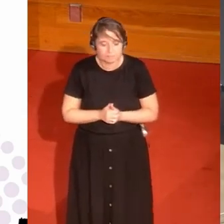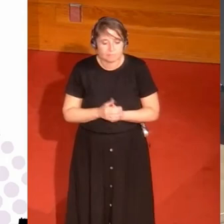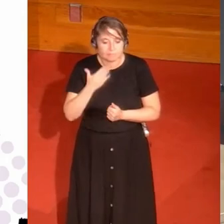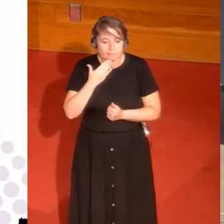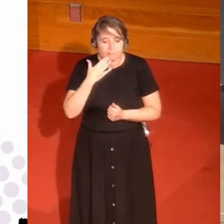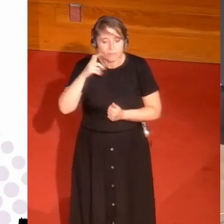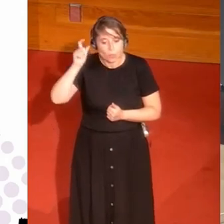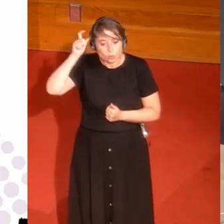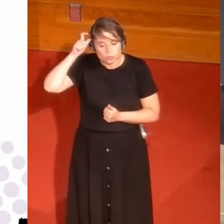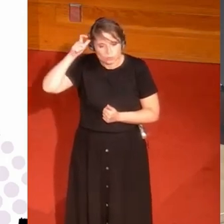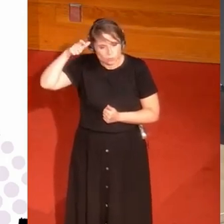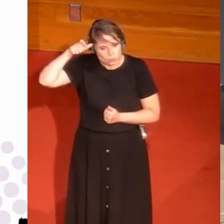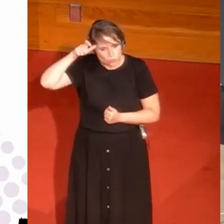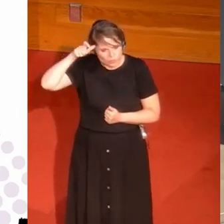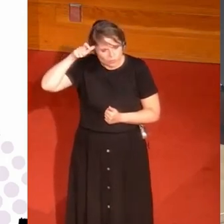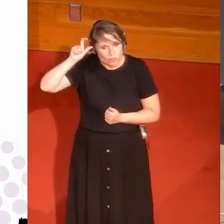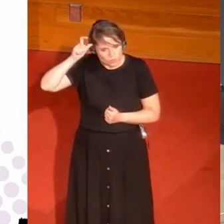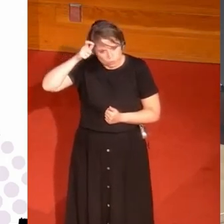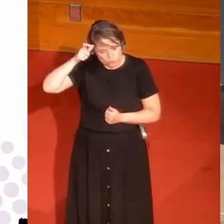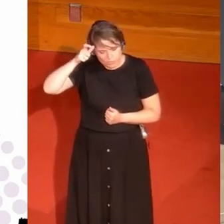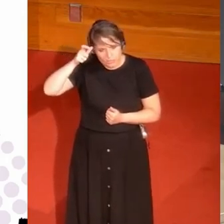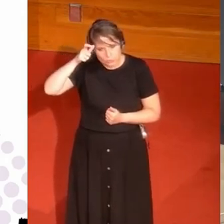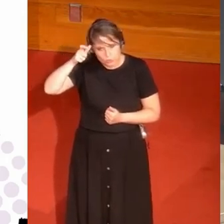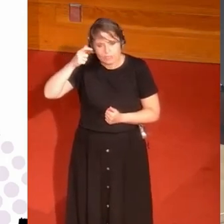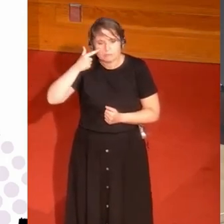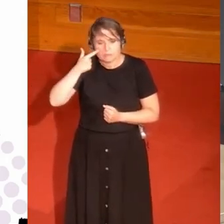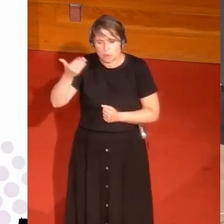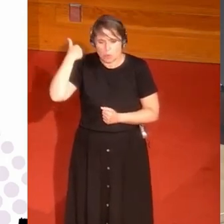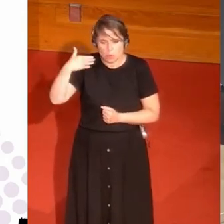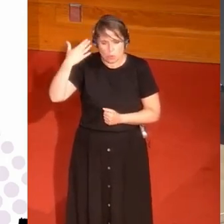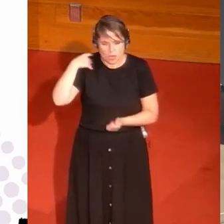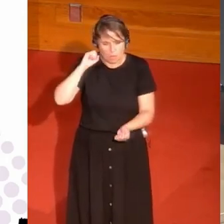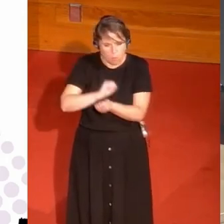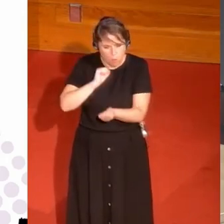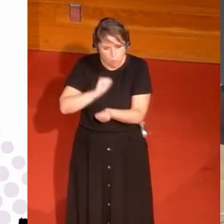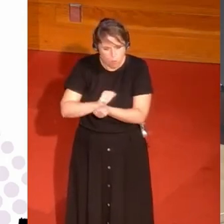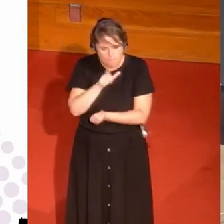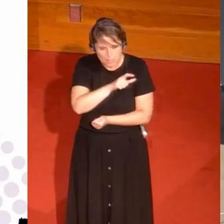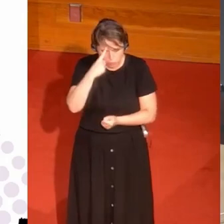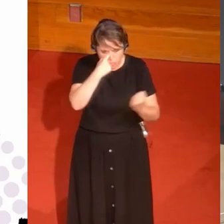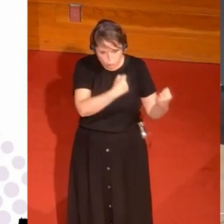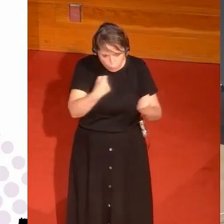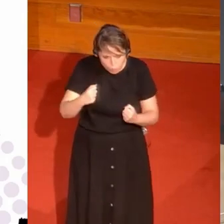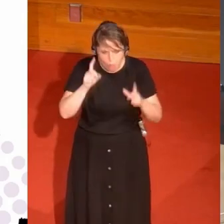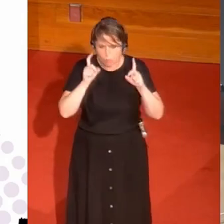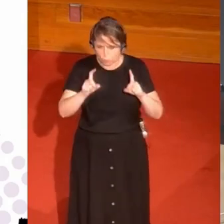Turquía y por lo que tengo entendido hace muchos años hubo un gran encalamiento de intelectuales